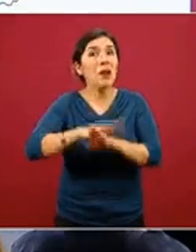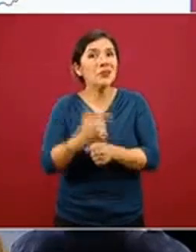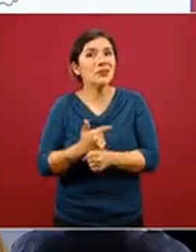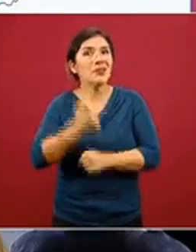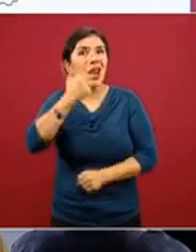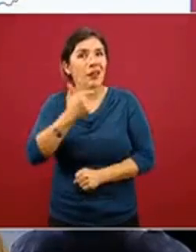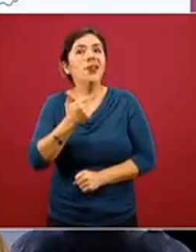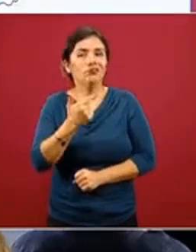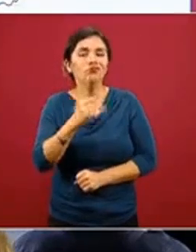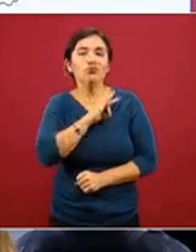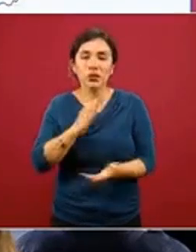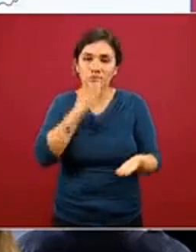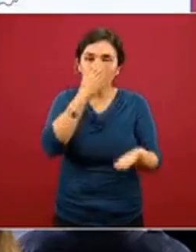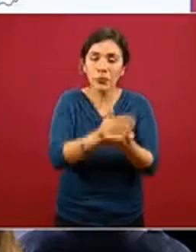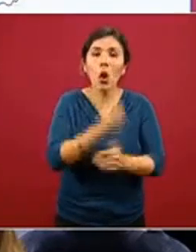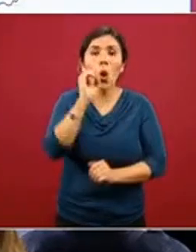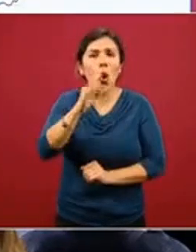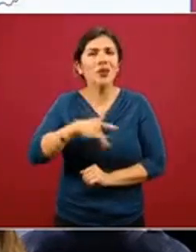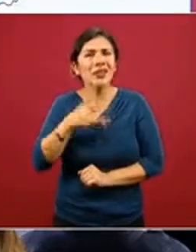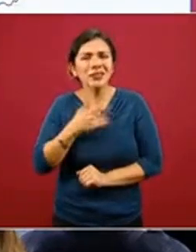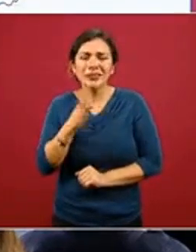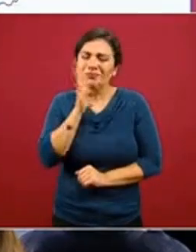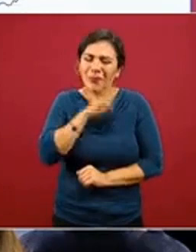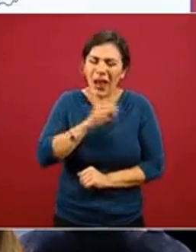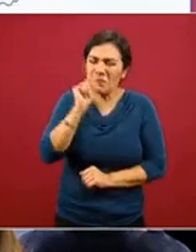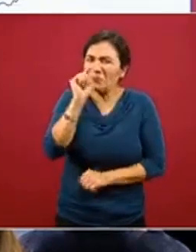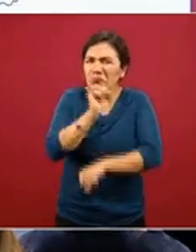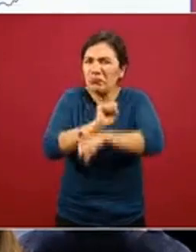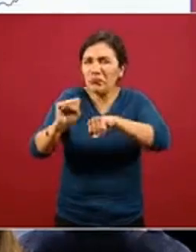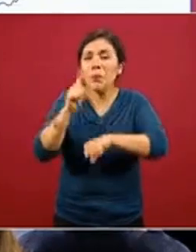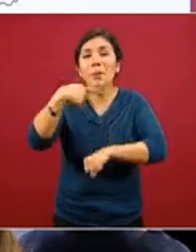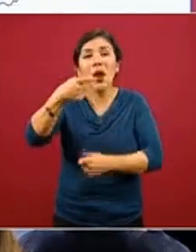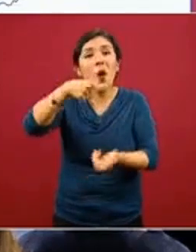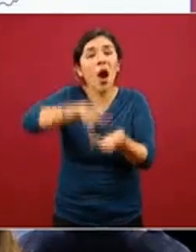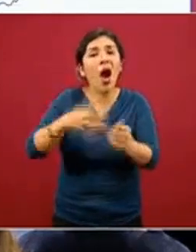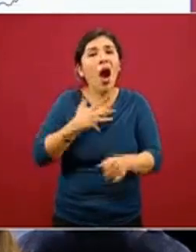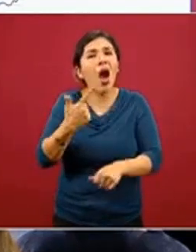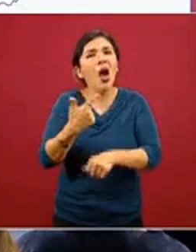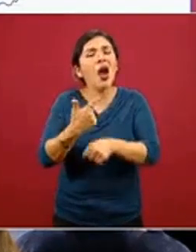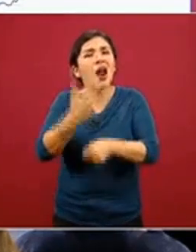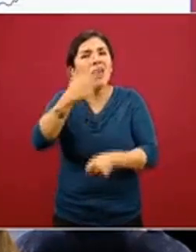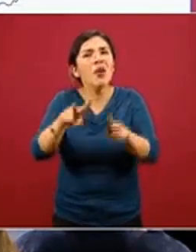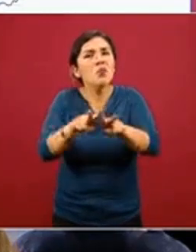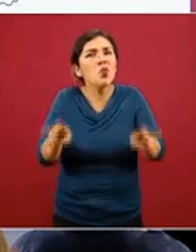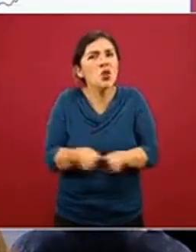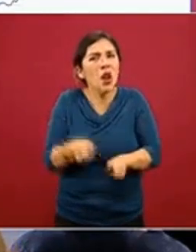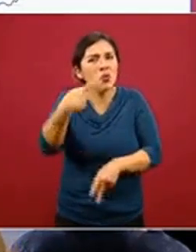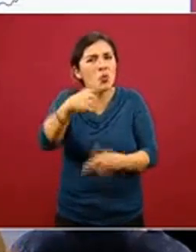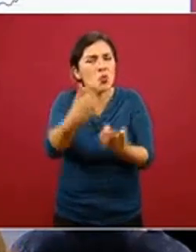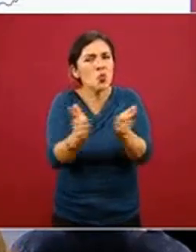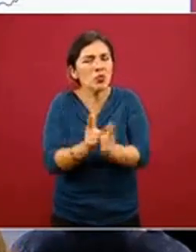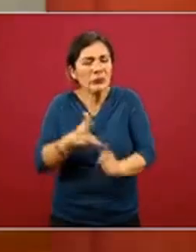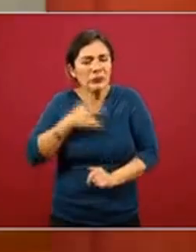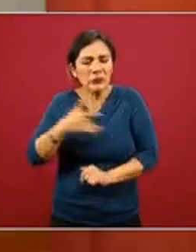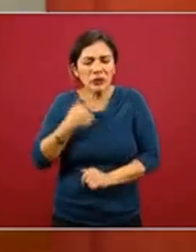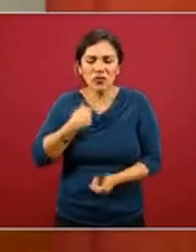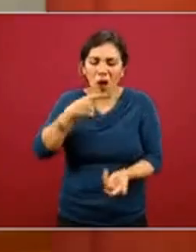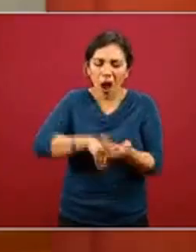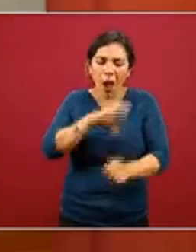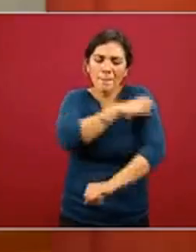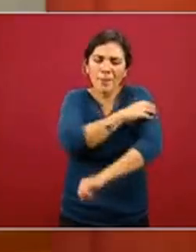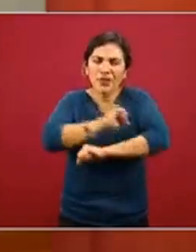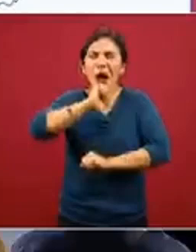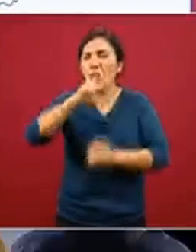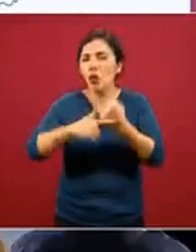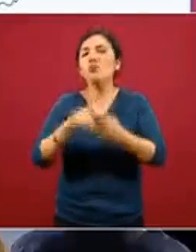síntomas graves o si con síntomas leves pertenecemos a alguno de los grupos de mayor vulnerabilidad para presentar algún